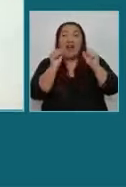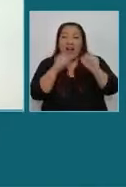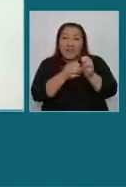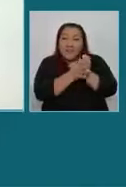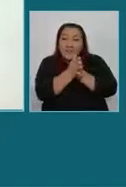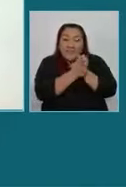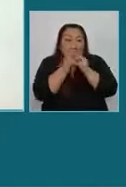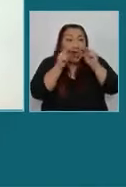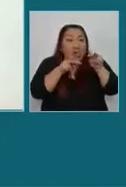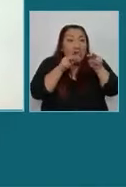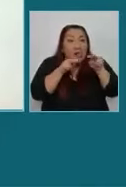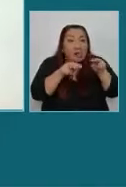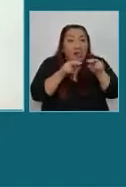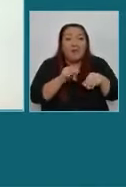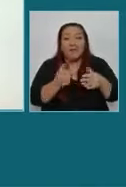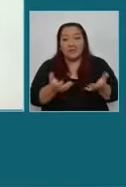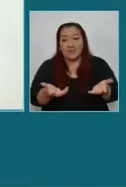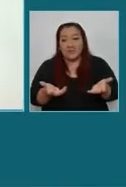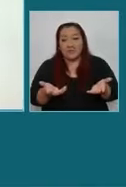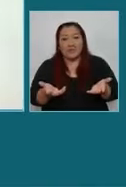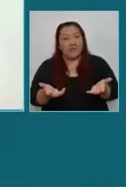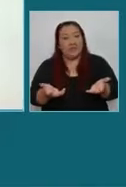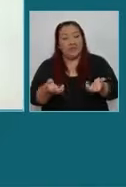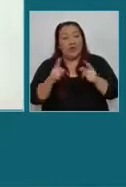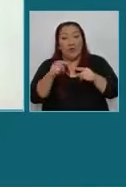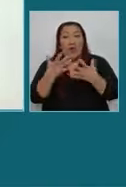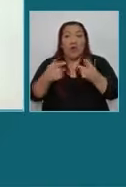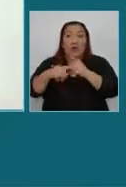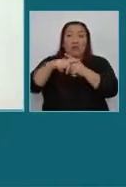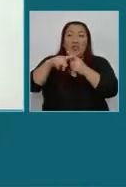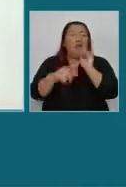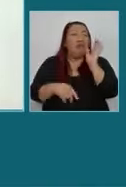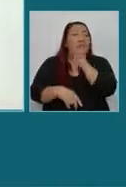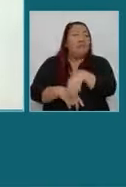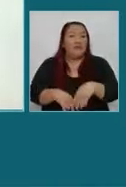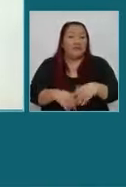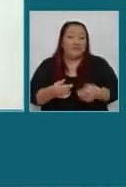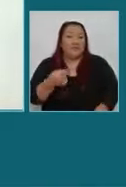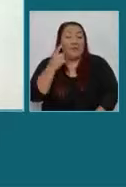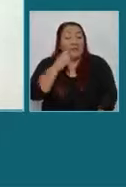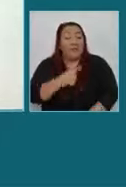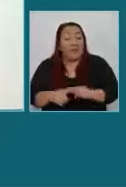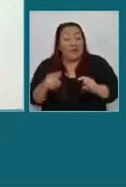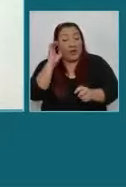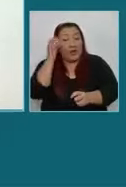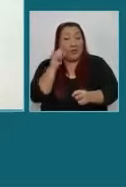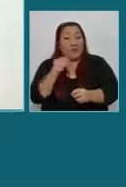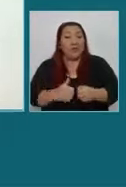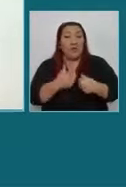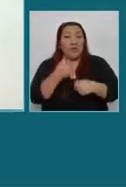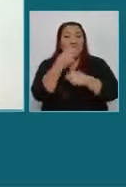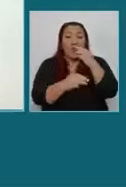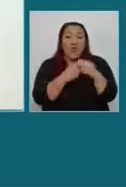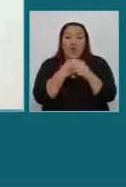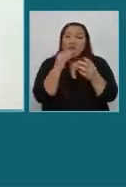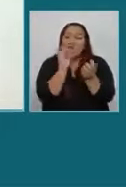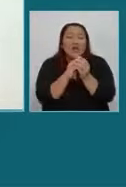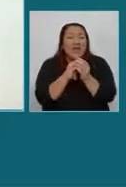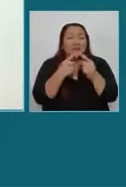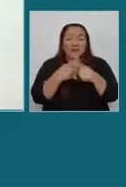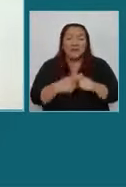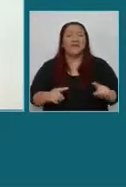que logran mayor efecto a la hora de diseminarse. Creo que vivimos en el mundo más polarizado